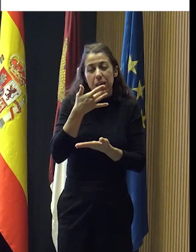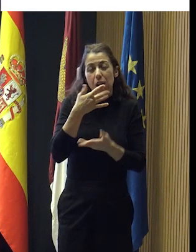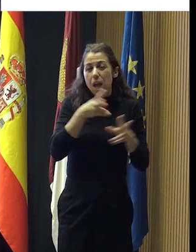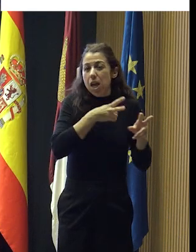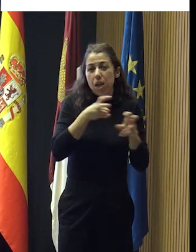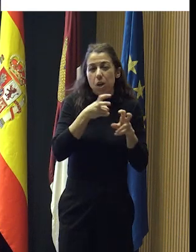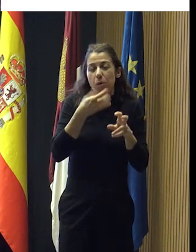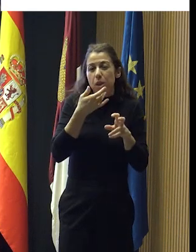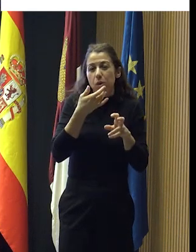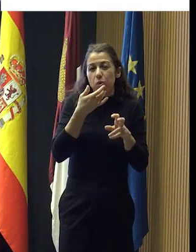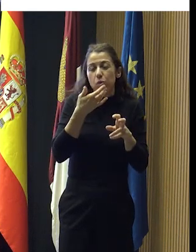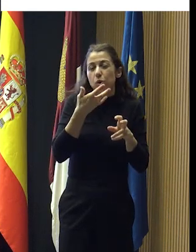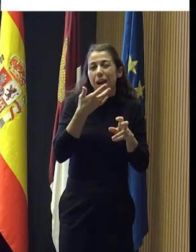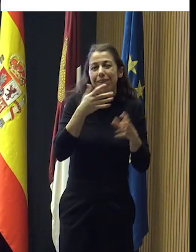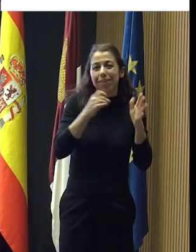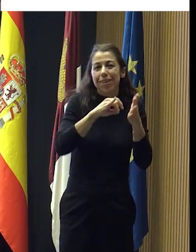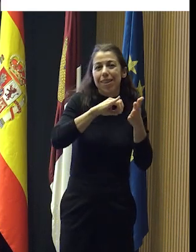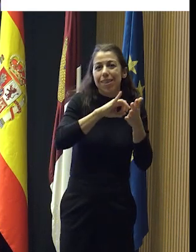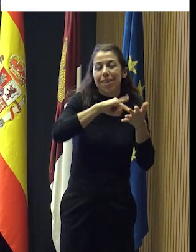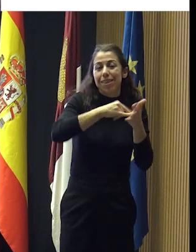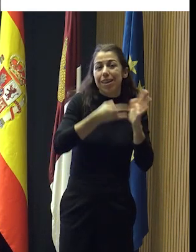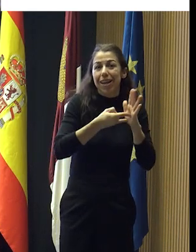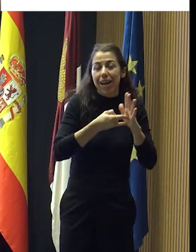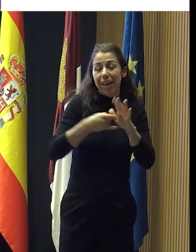innovación para mejorar las técnicas que están llevando a cabo en el Hospital de